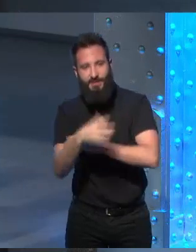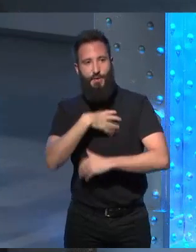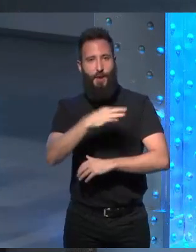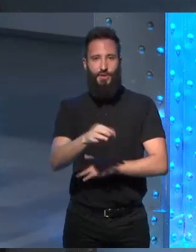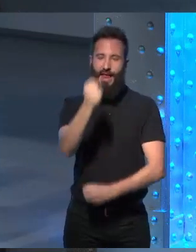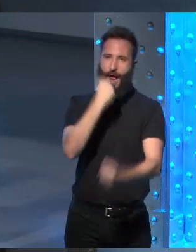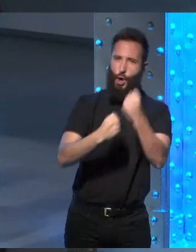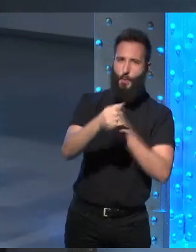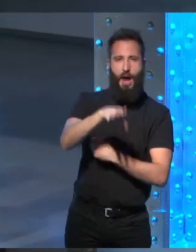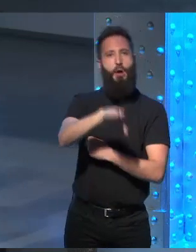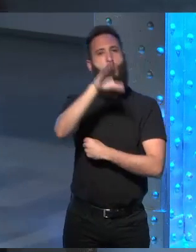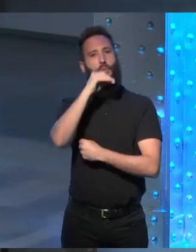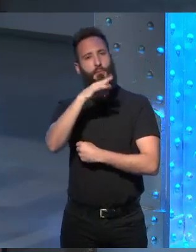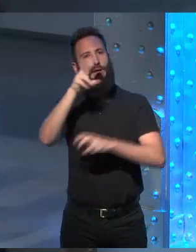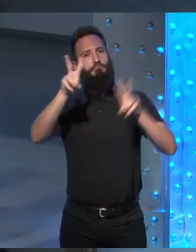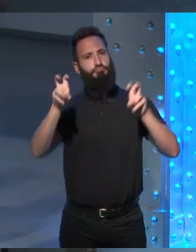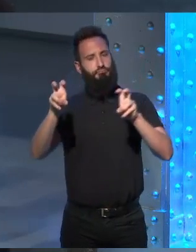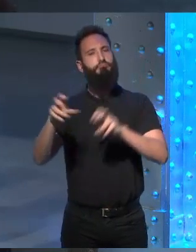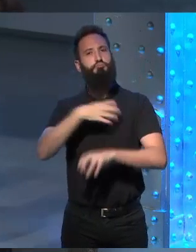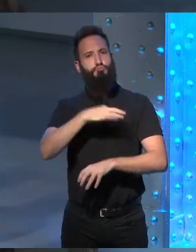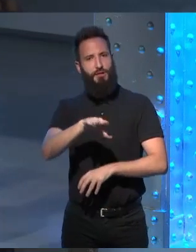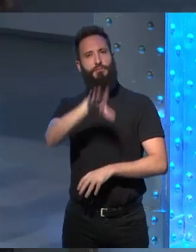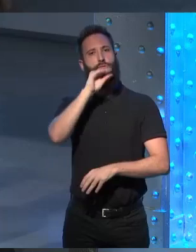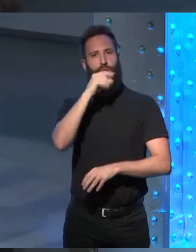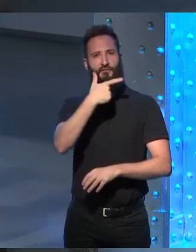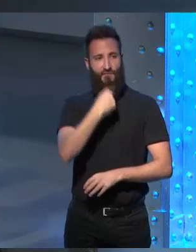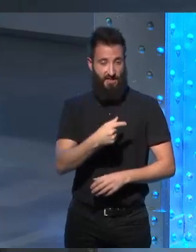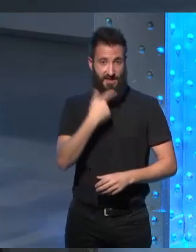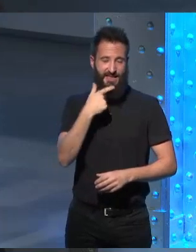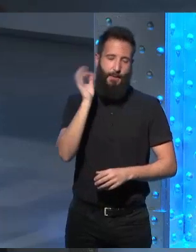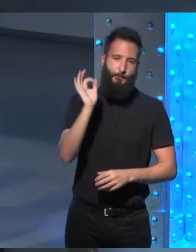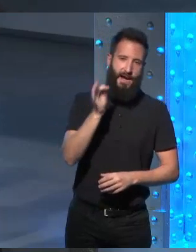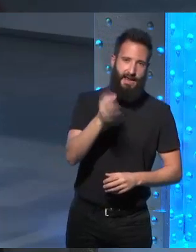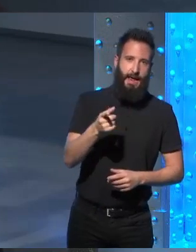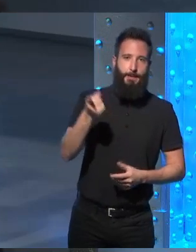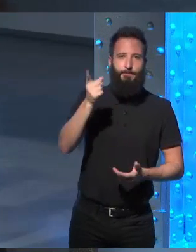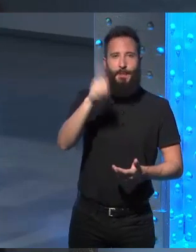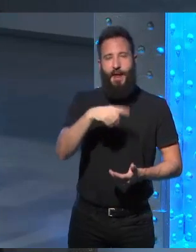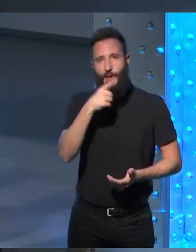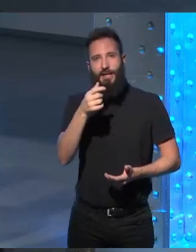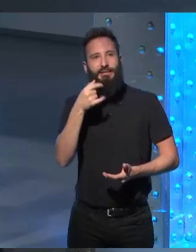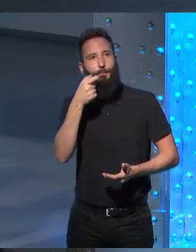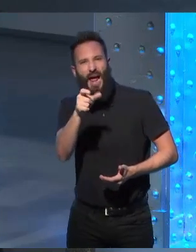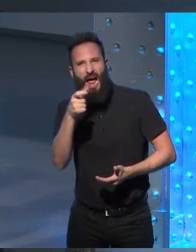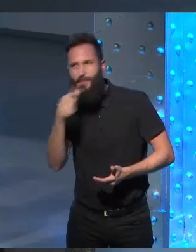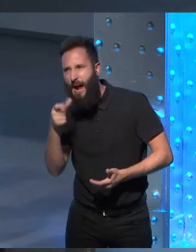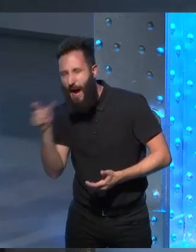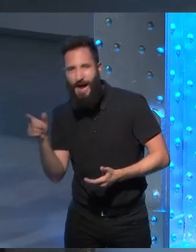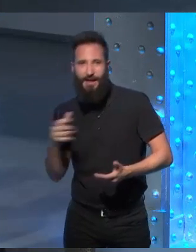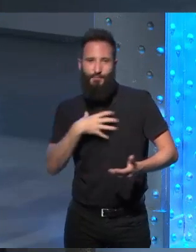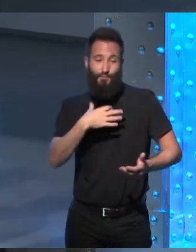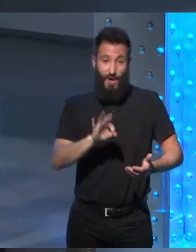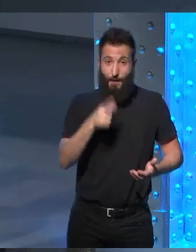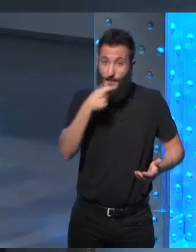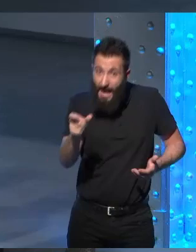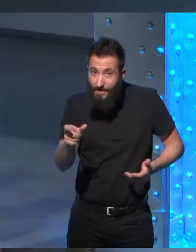a poder desgranar todos estos temas. Y sí que es verdad que yo, aunque peque un poco de decir el taco y tal, siempre creo que el